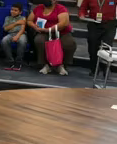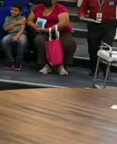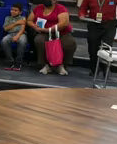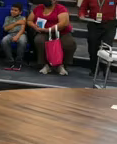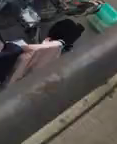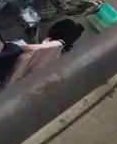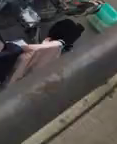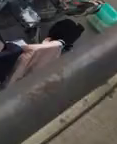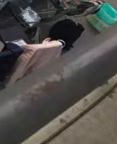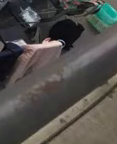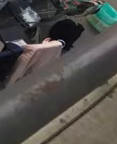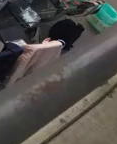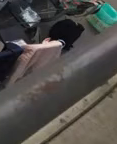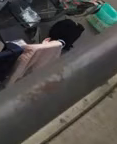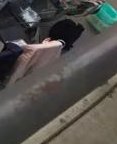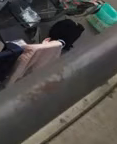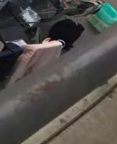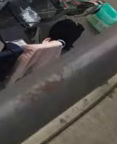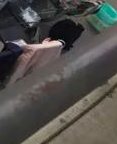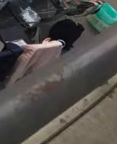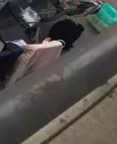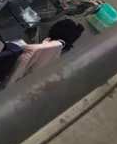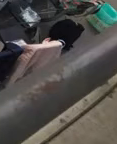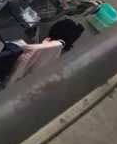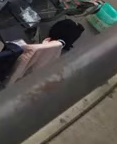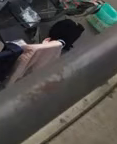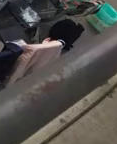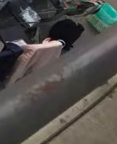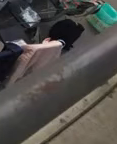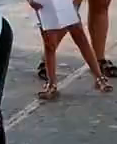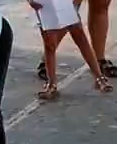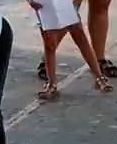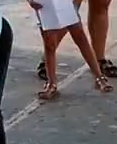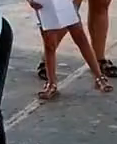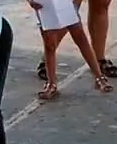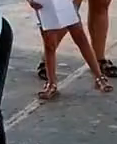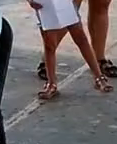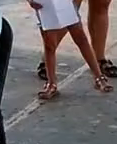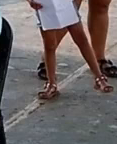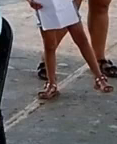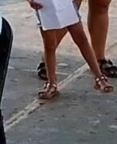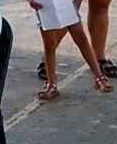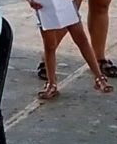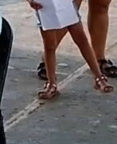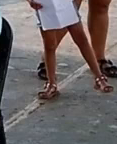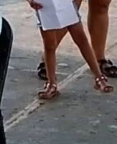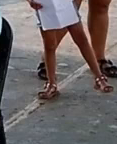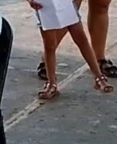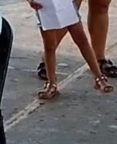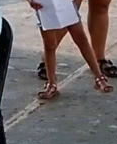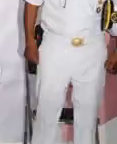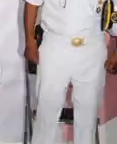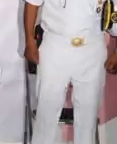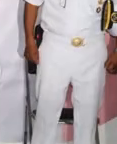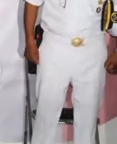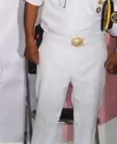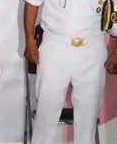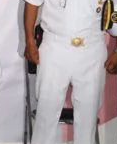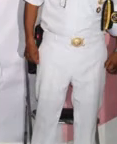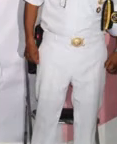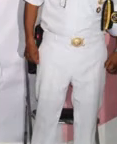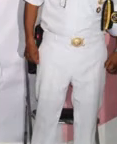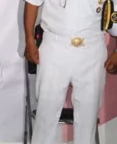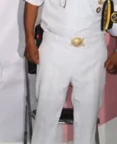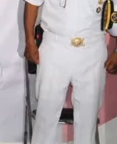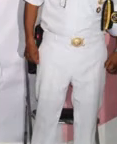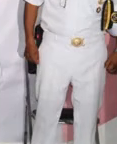la escala son las entidades federativas que nos han mandado algunas fotos por supuesto mi agradecimiento a nombre de